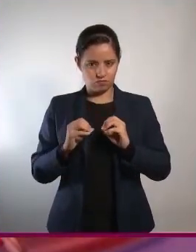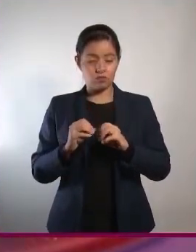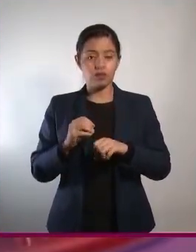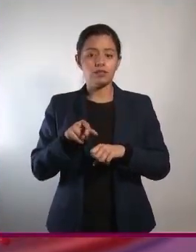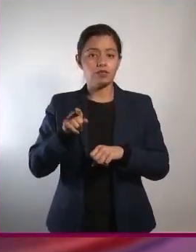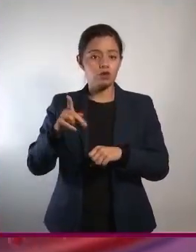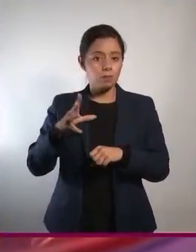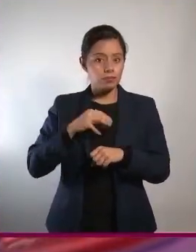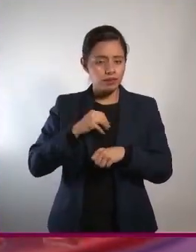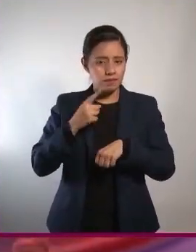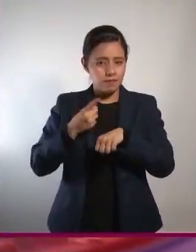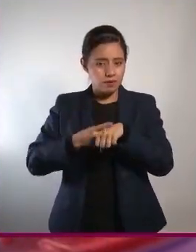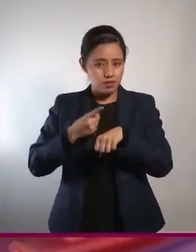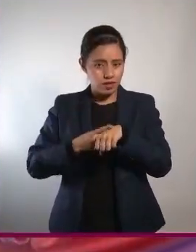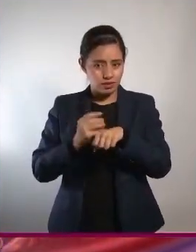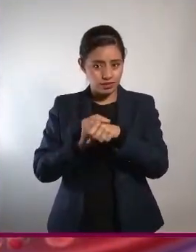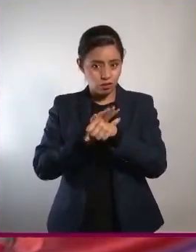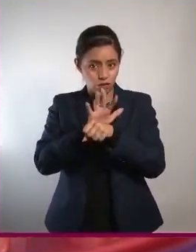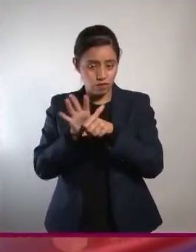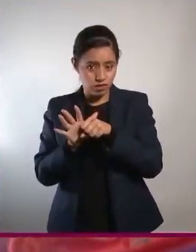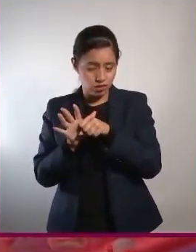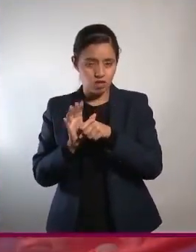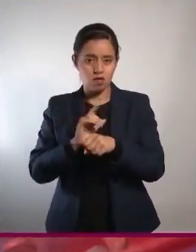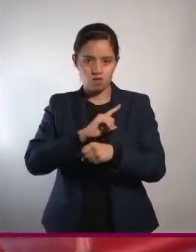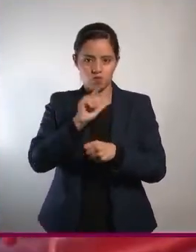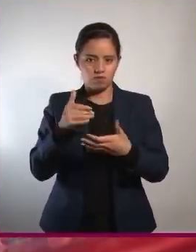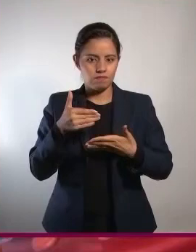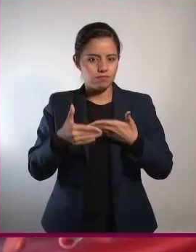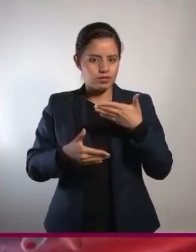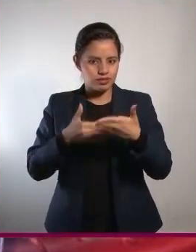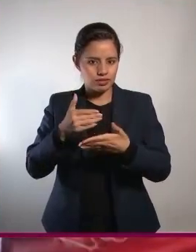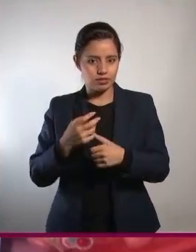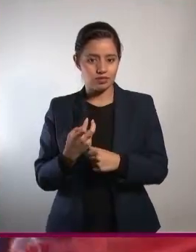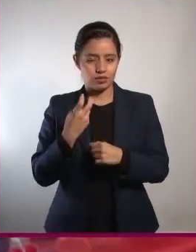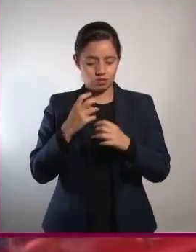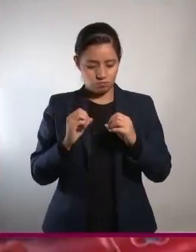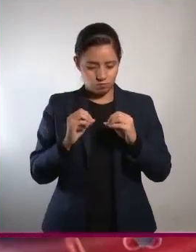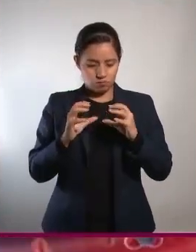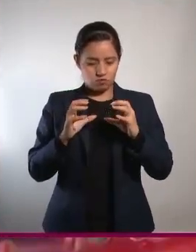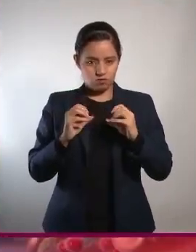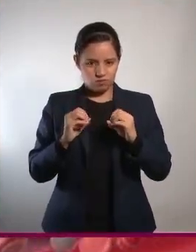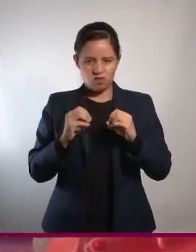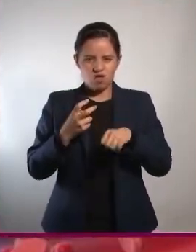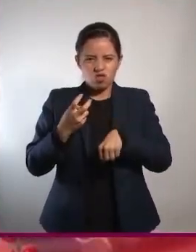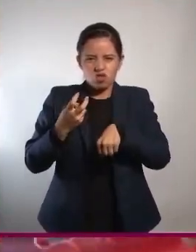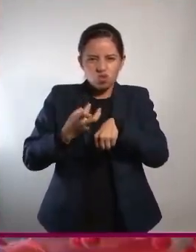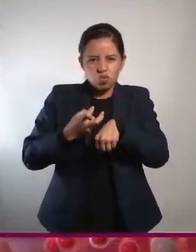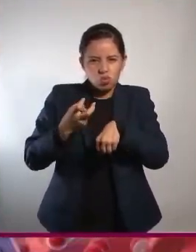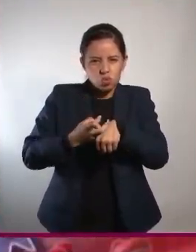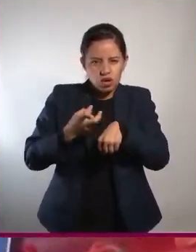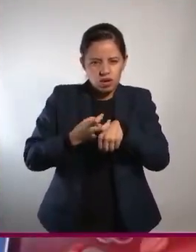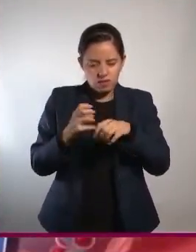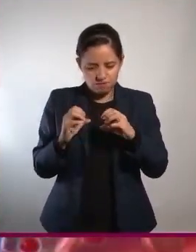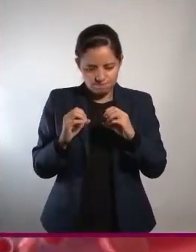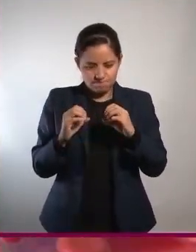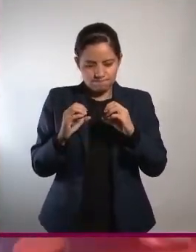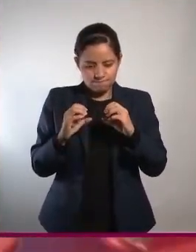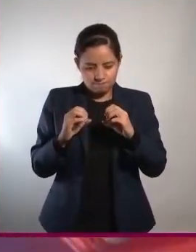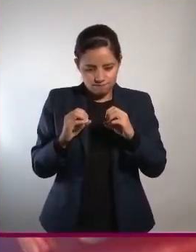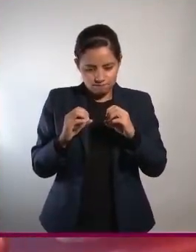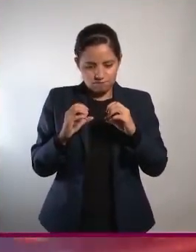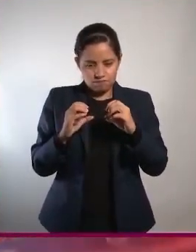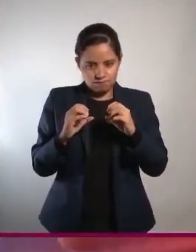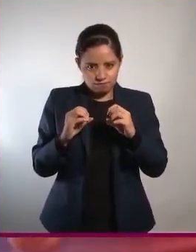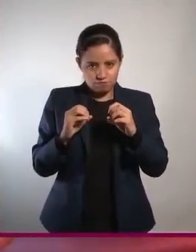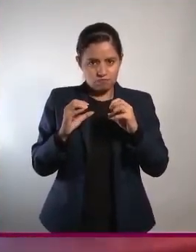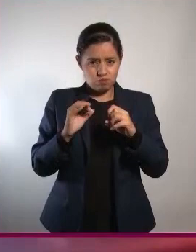el proceso inflamatorio posterior, estas unidades alveolares se endurecen, se hacen rígidas, ya no pueden expandirse con